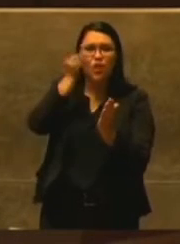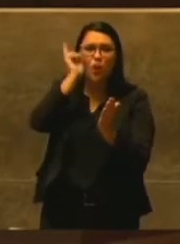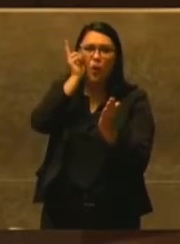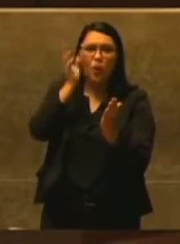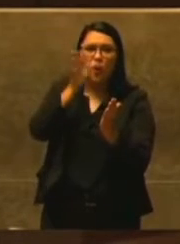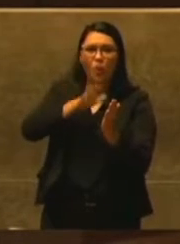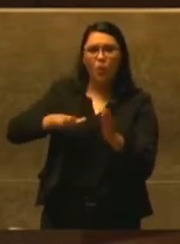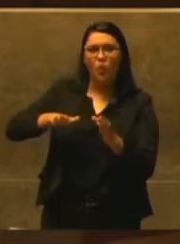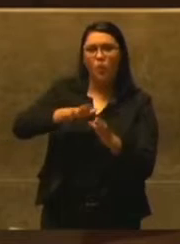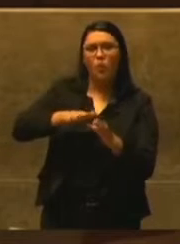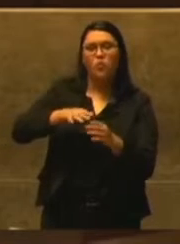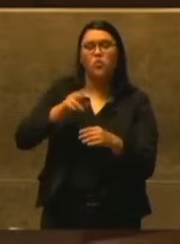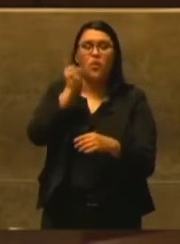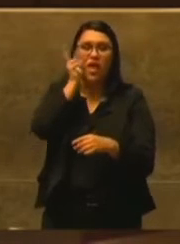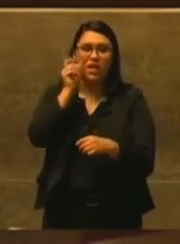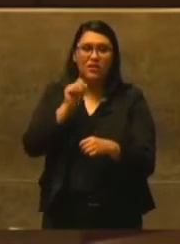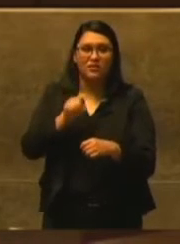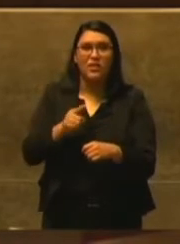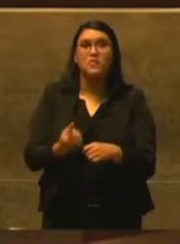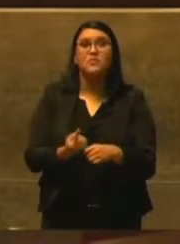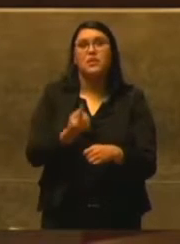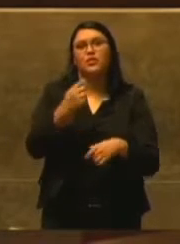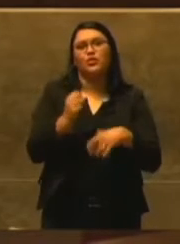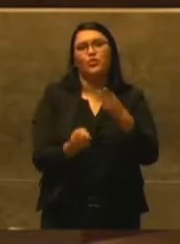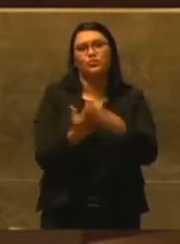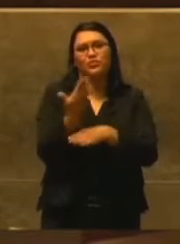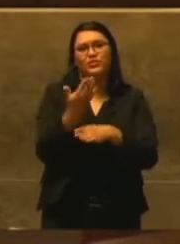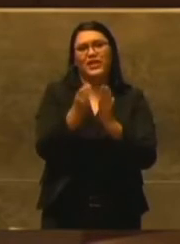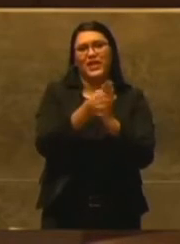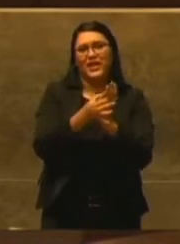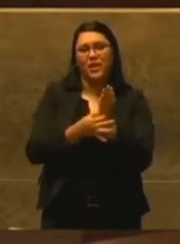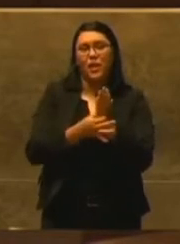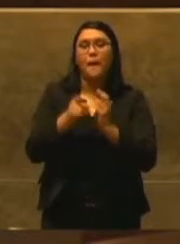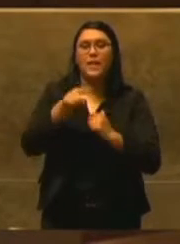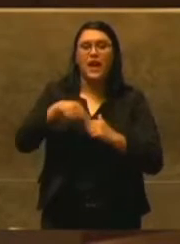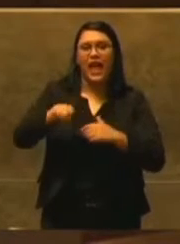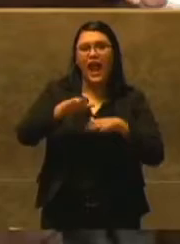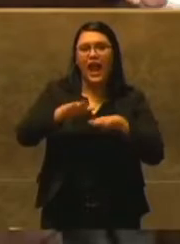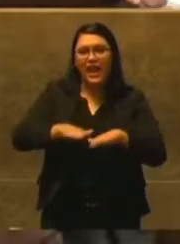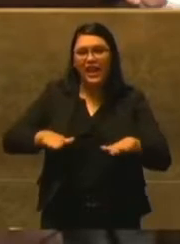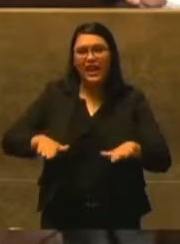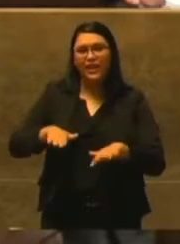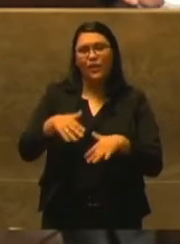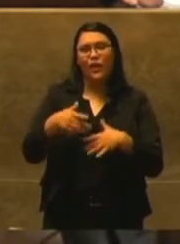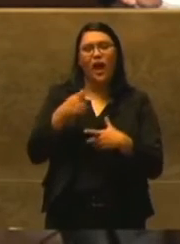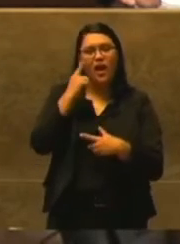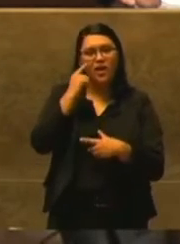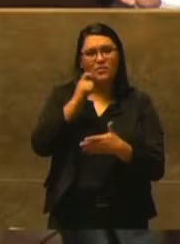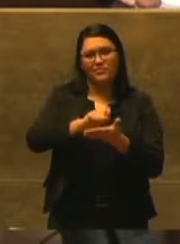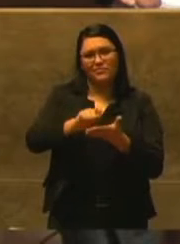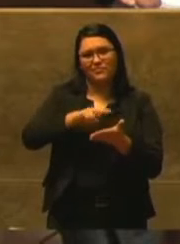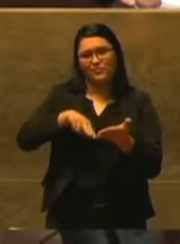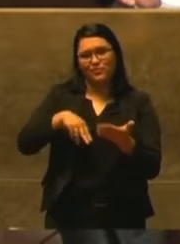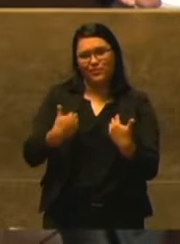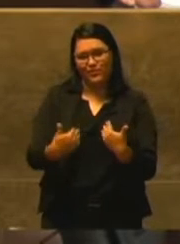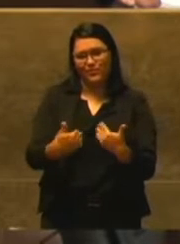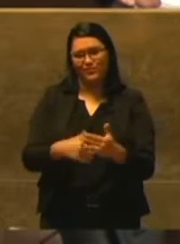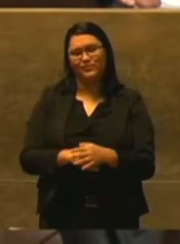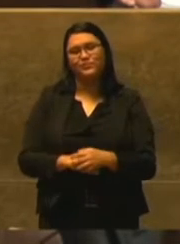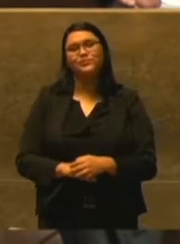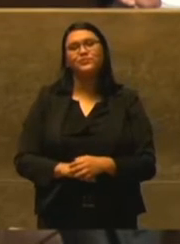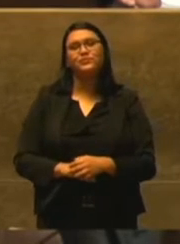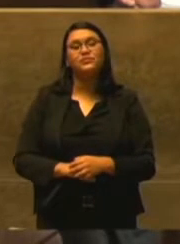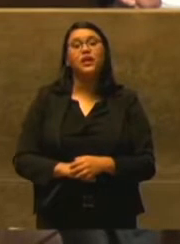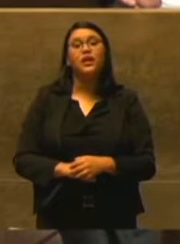guaraní para la comunidad, digamos, y para ese ciclo lectivo, ese primer ciclo lectivo. La